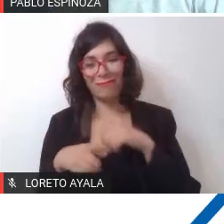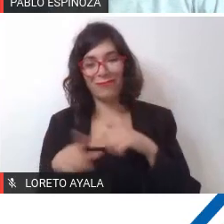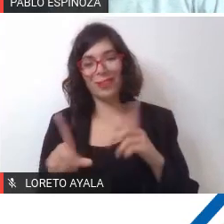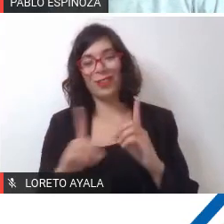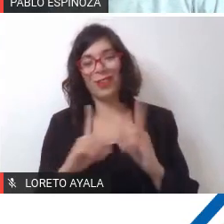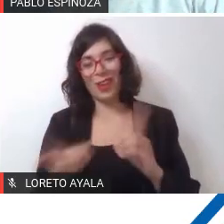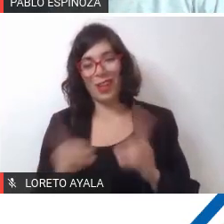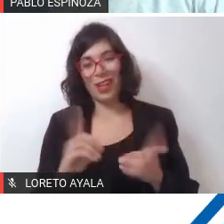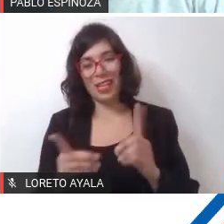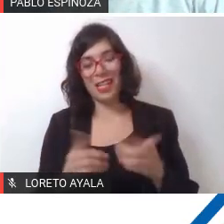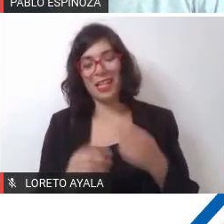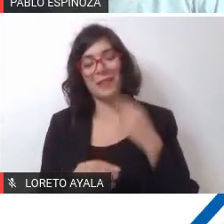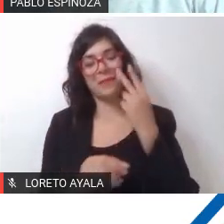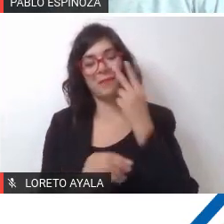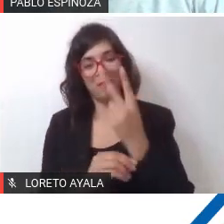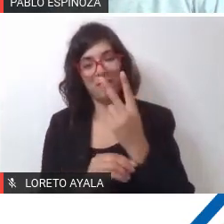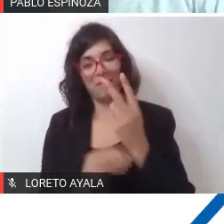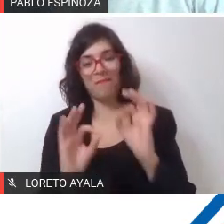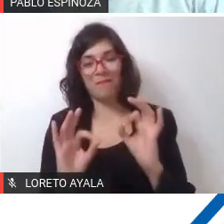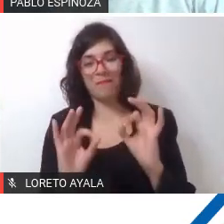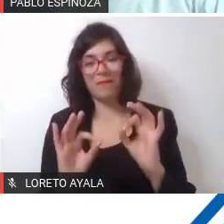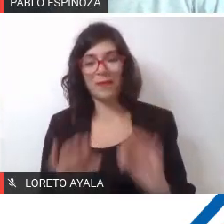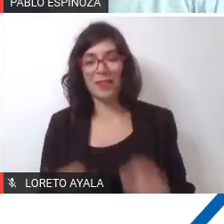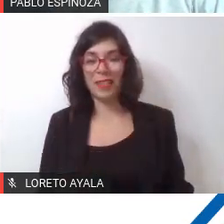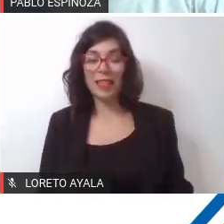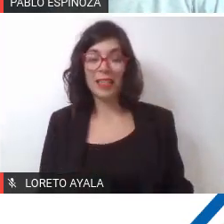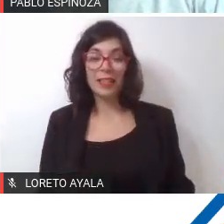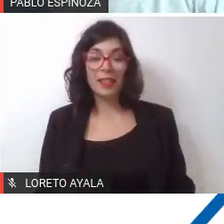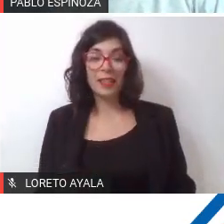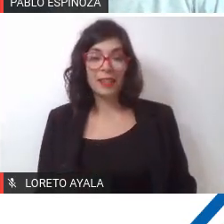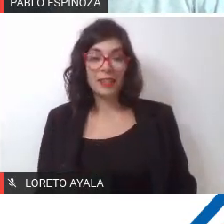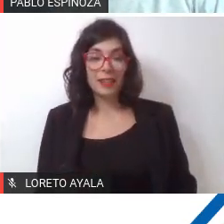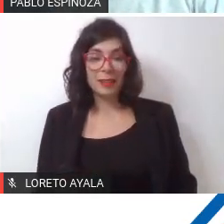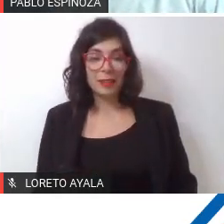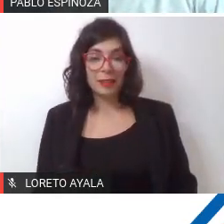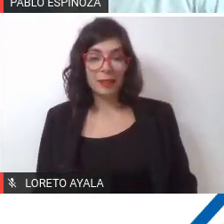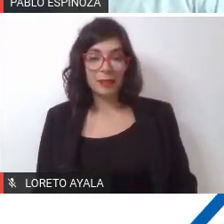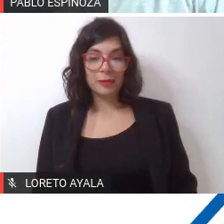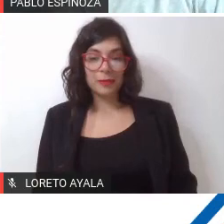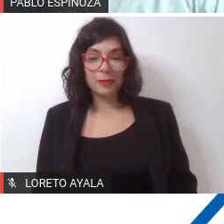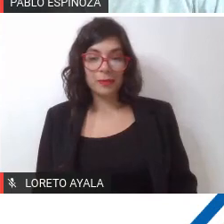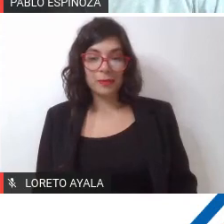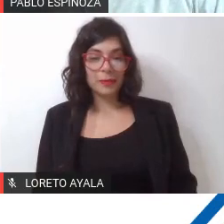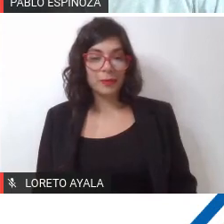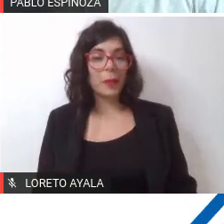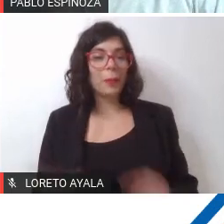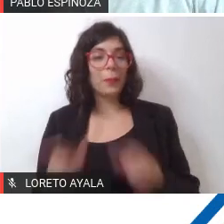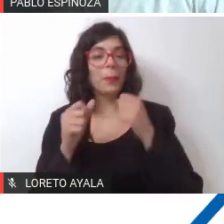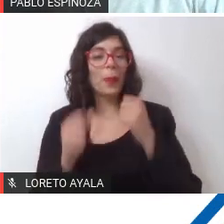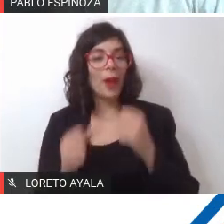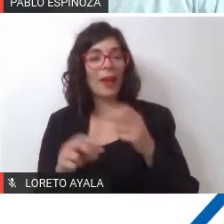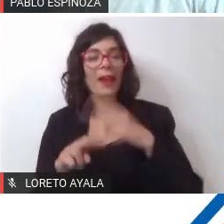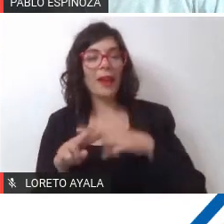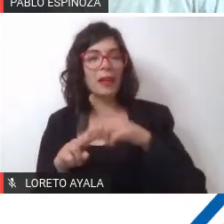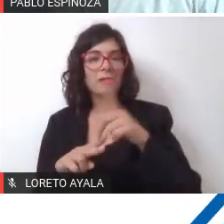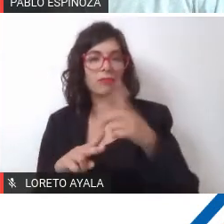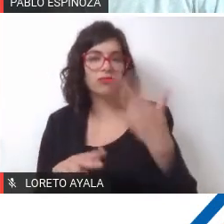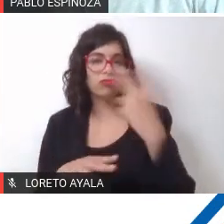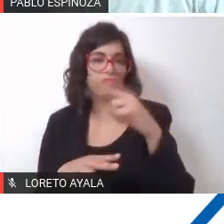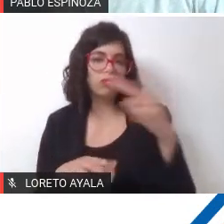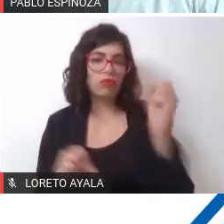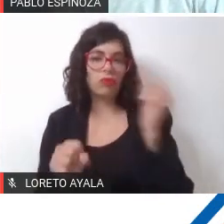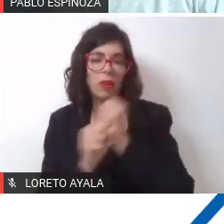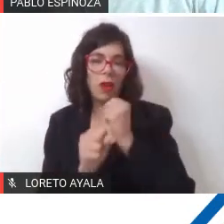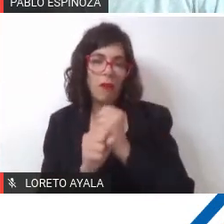que se realiza y en inicio, ya que se pueda validar nuestro trabajo en cada una de las